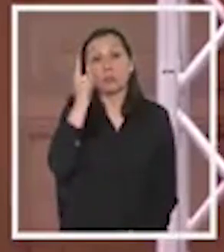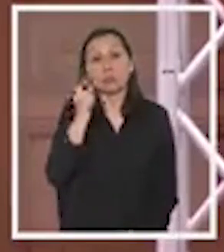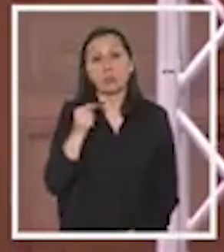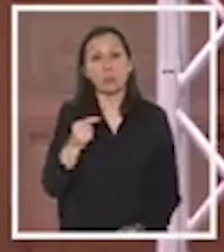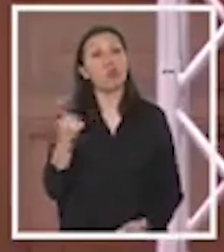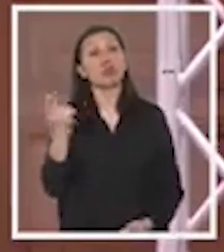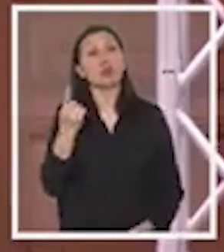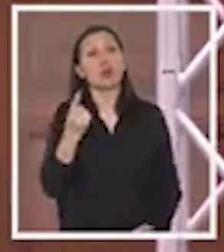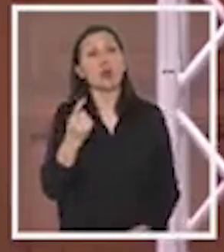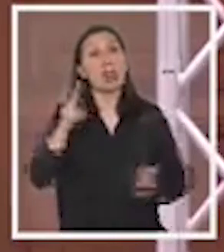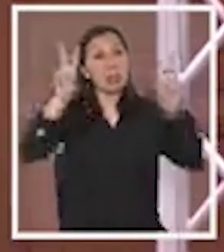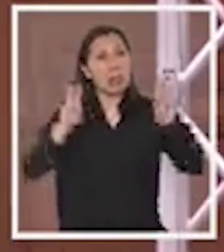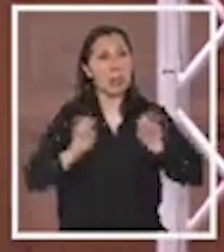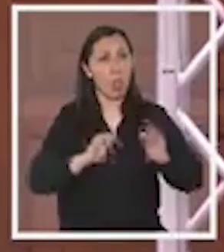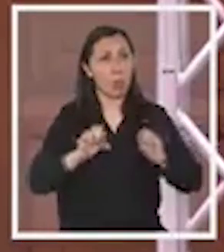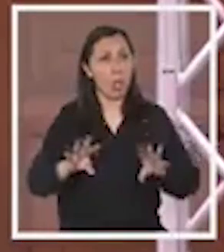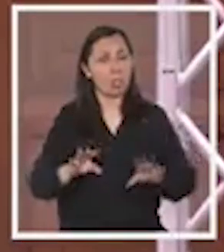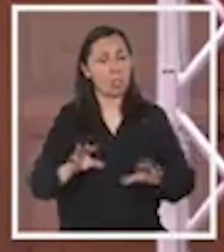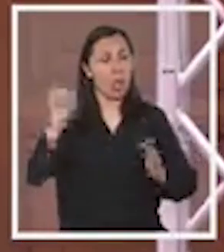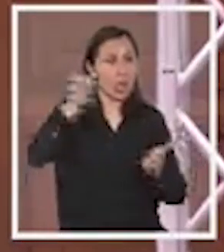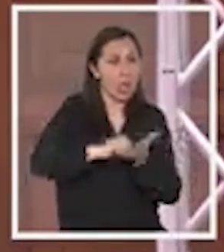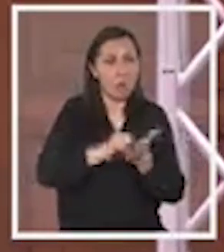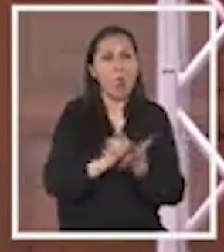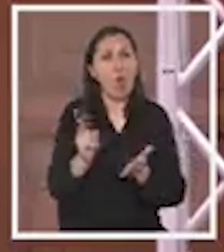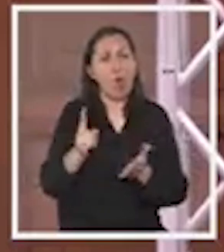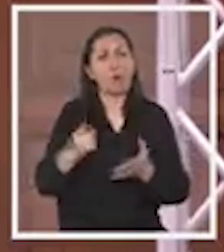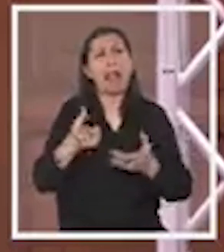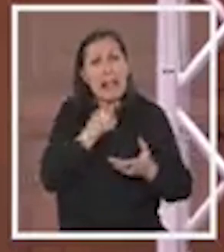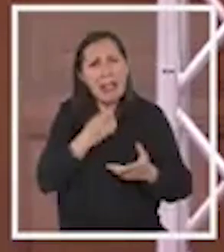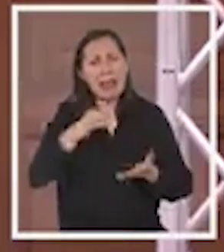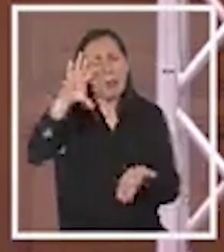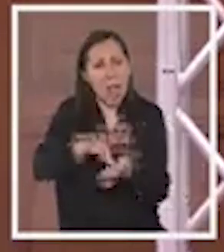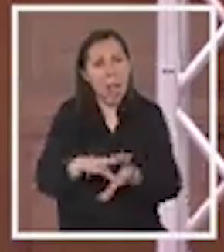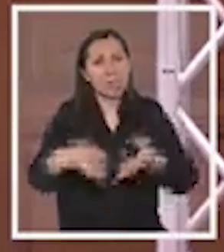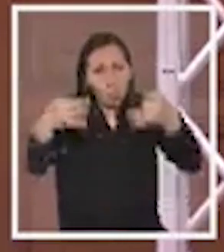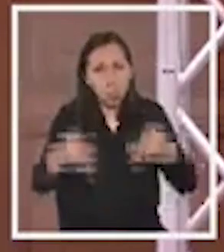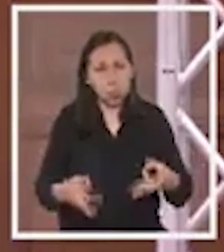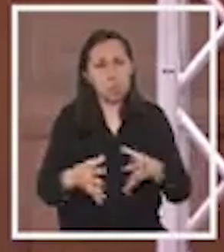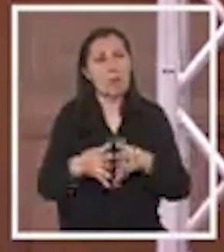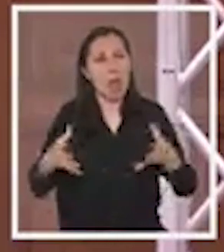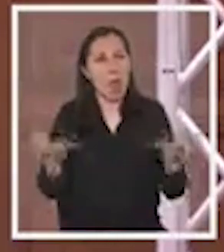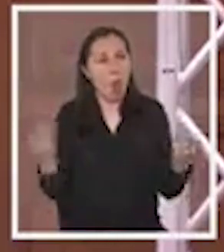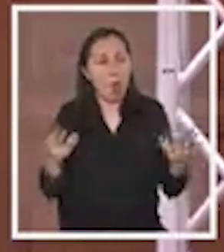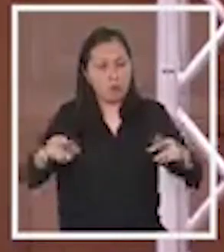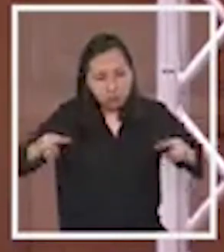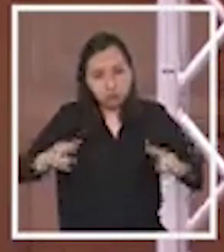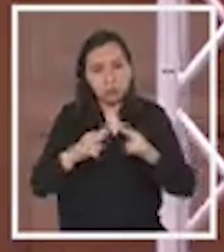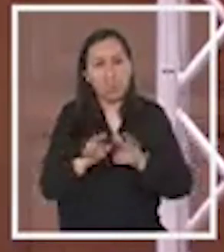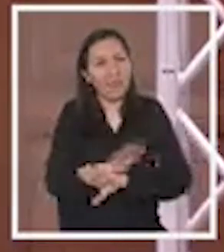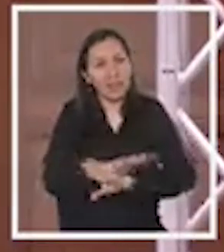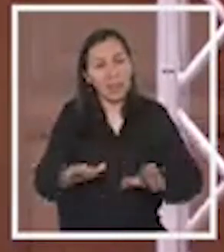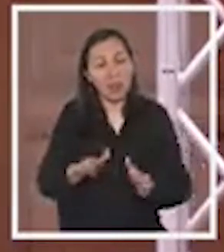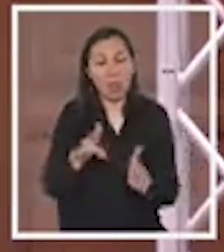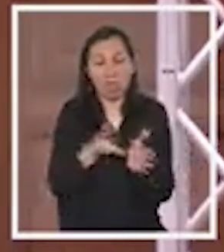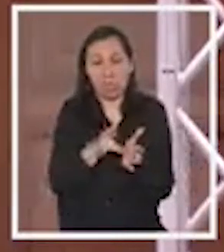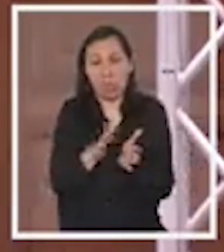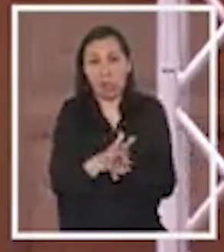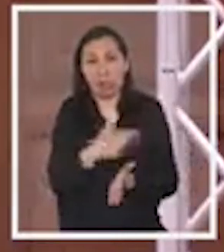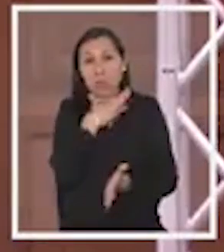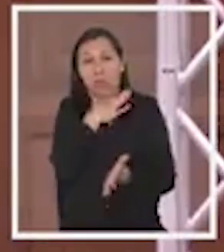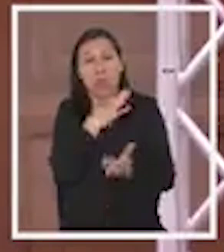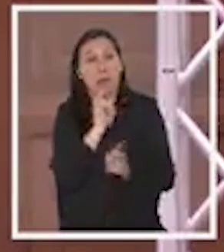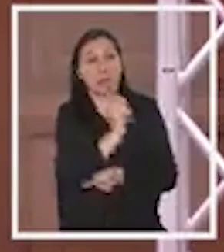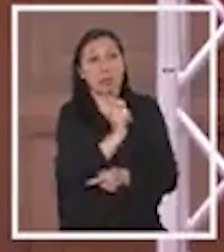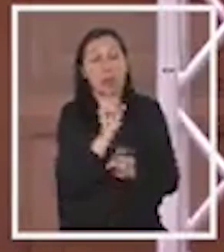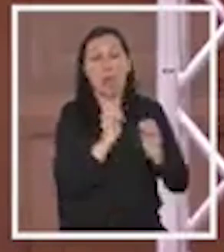estábamos hablando solamente de educación, estábamos hablando de cómo construir un país más justo. Y para poder terminar con la deuda en